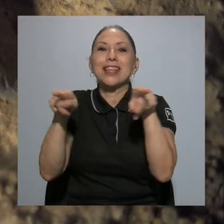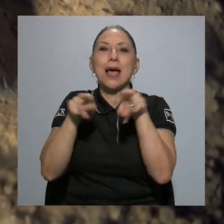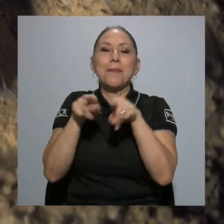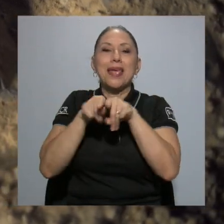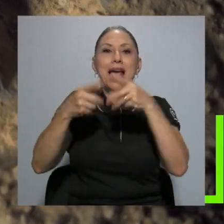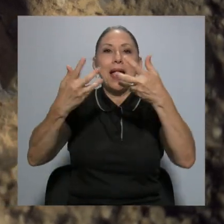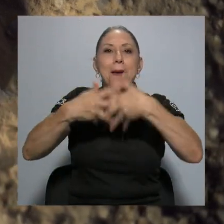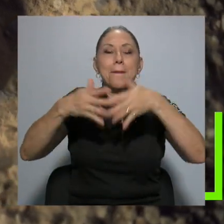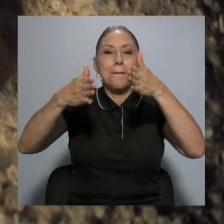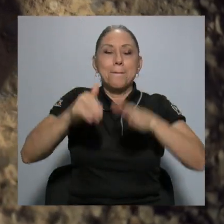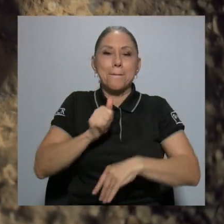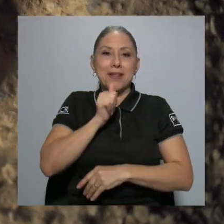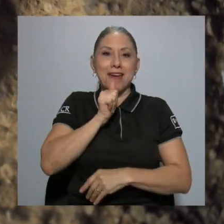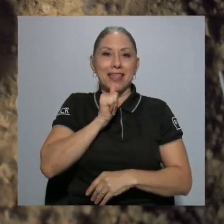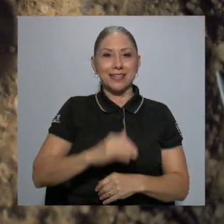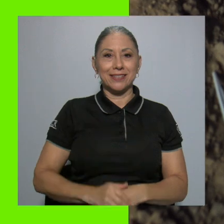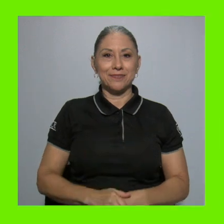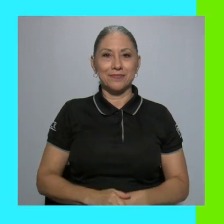privadas.